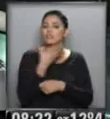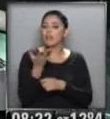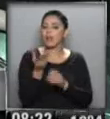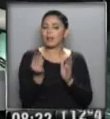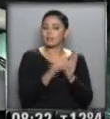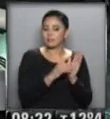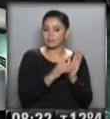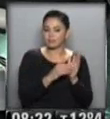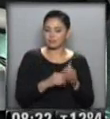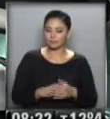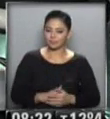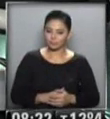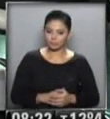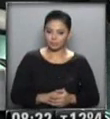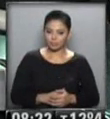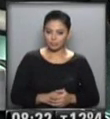que